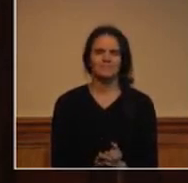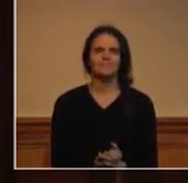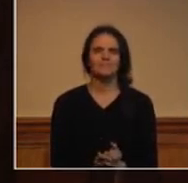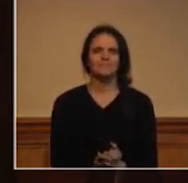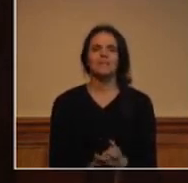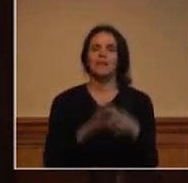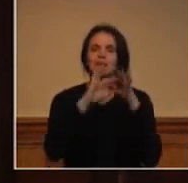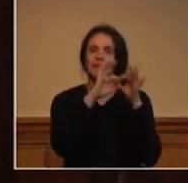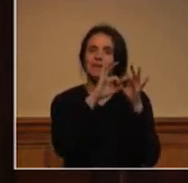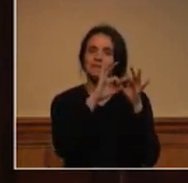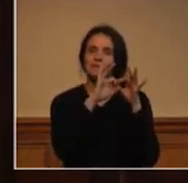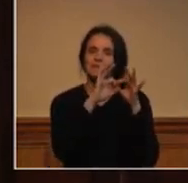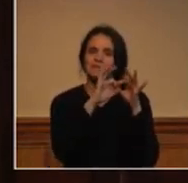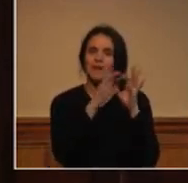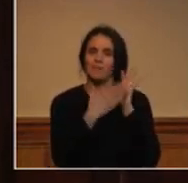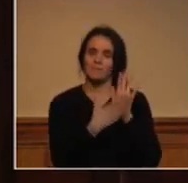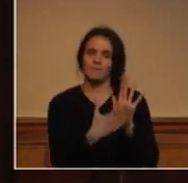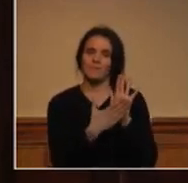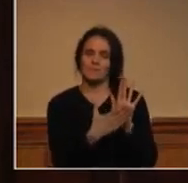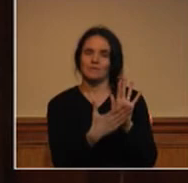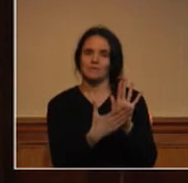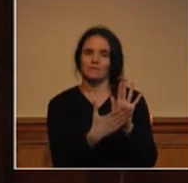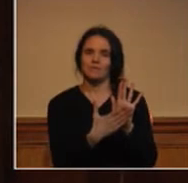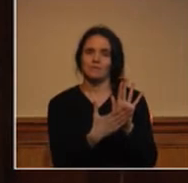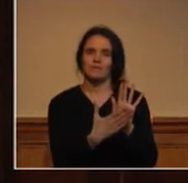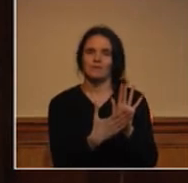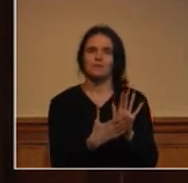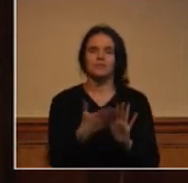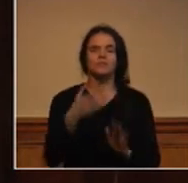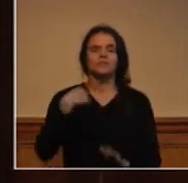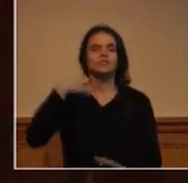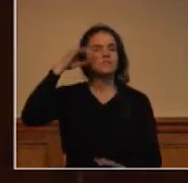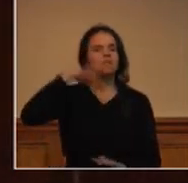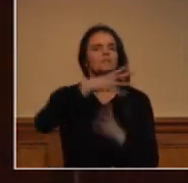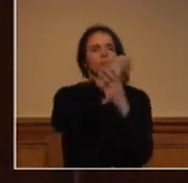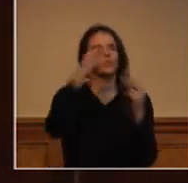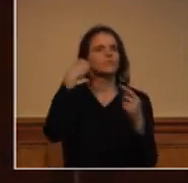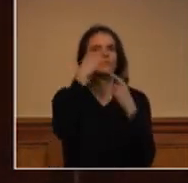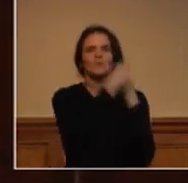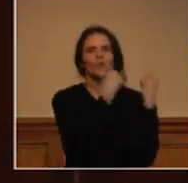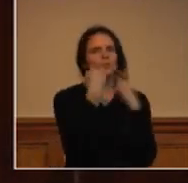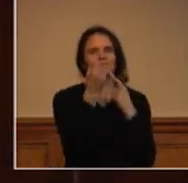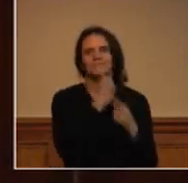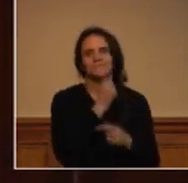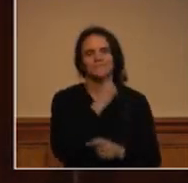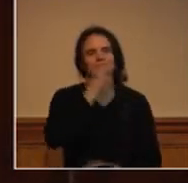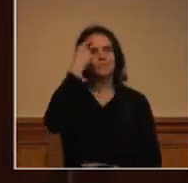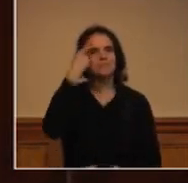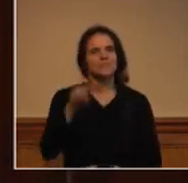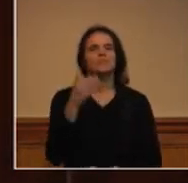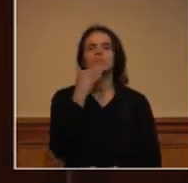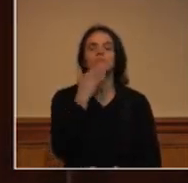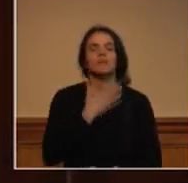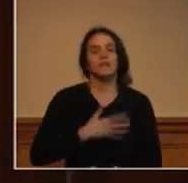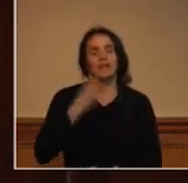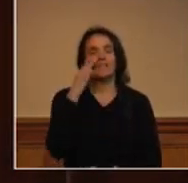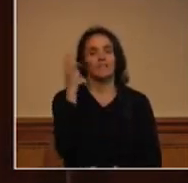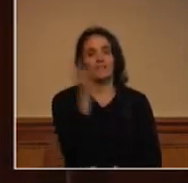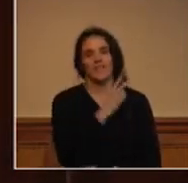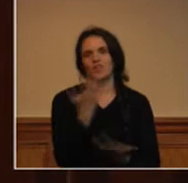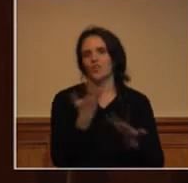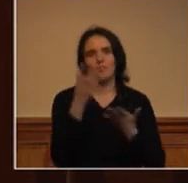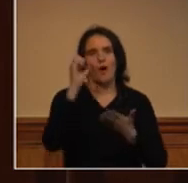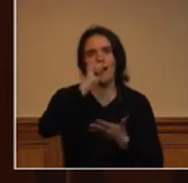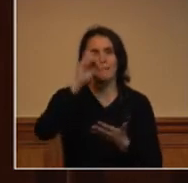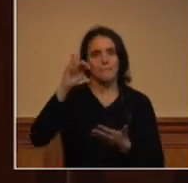Bueno, agradecemos enormemente esta presentación. Sé que hay muchas preguntas, pero yo creo que todos también queréis ver la